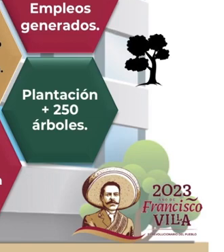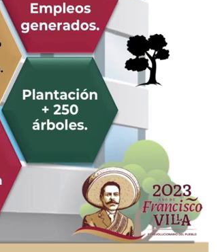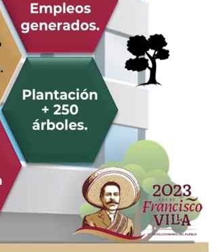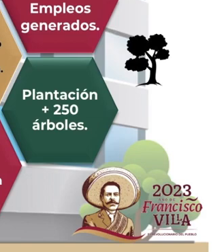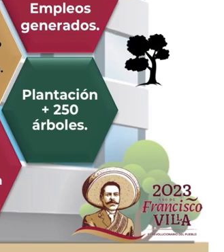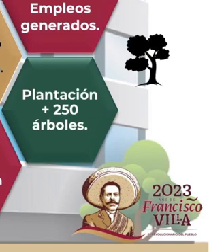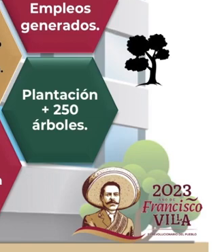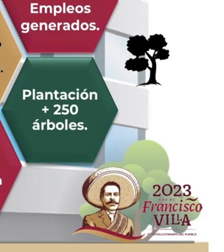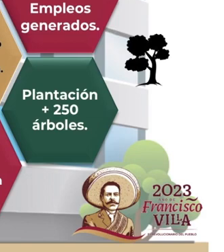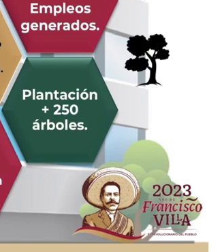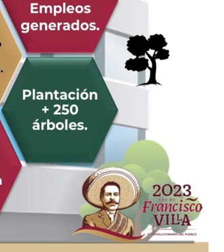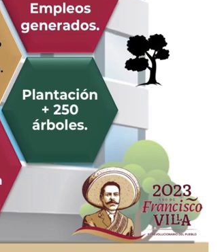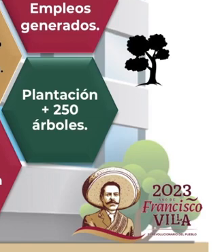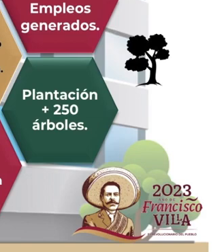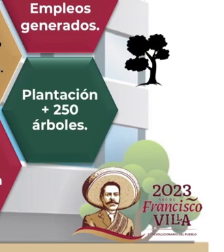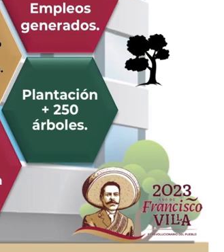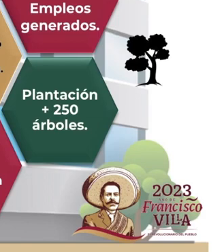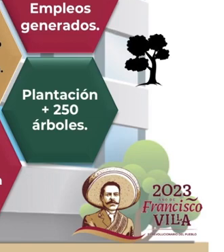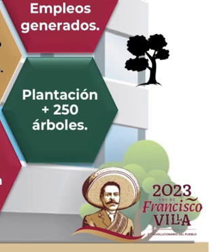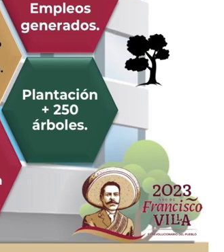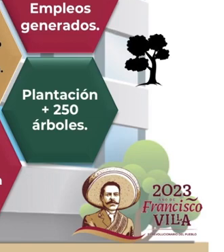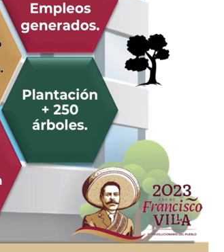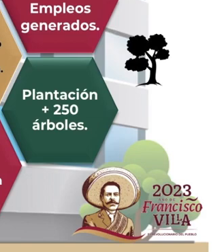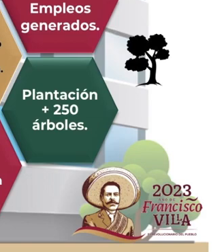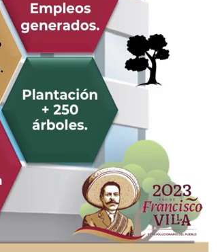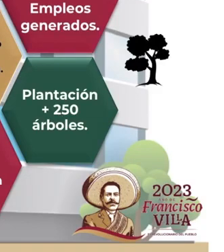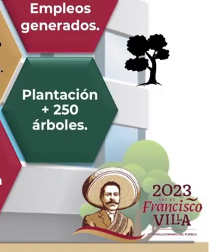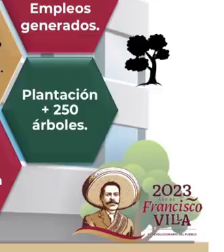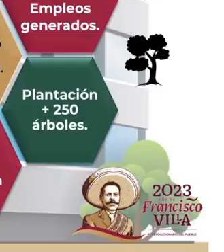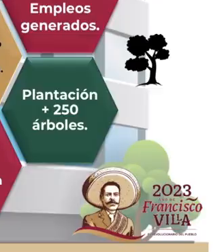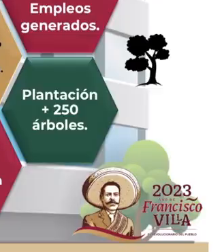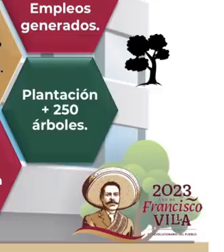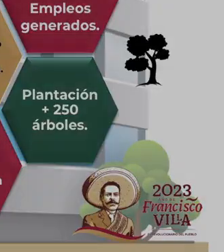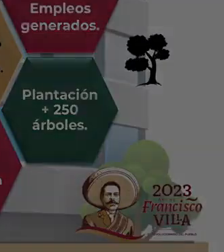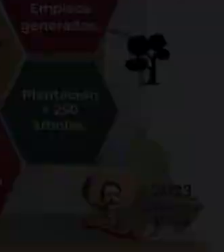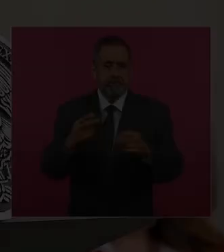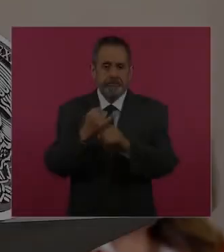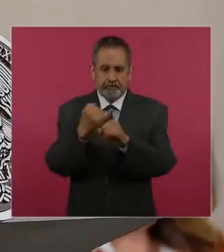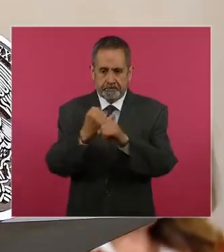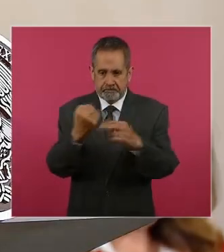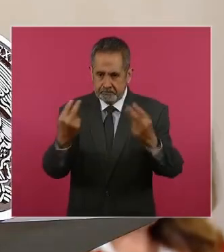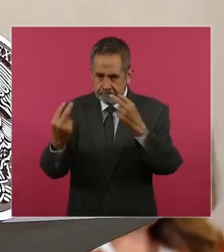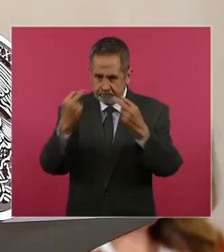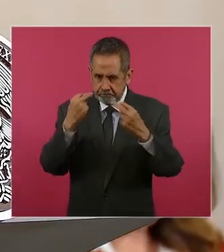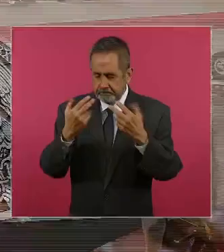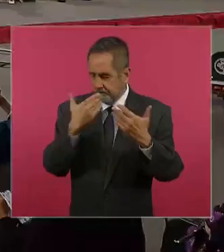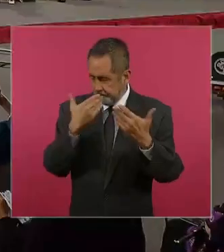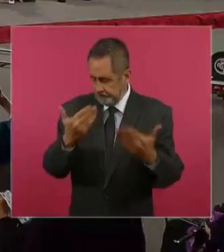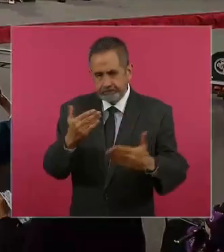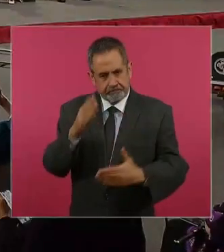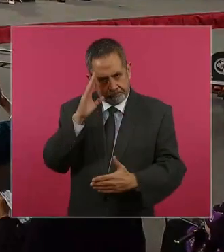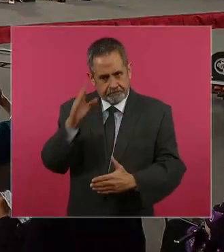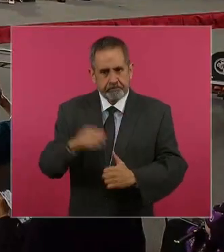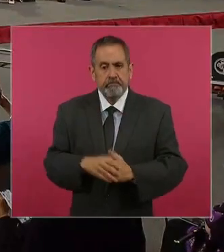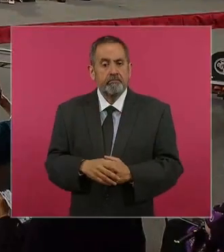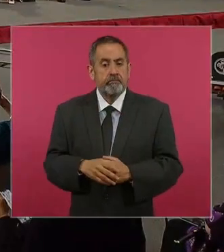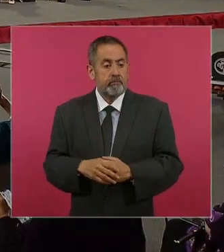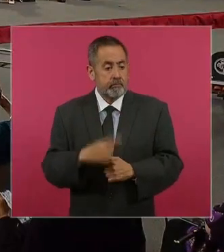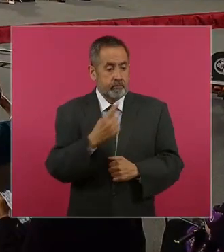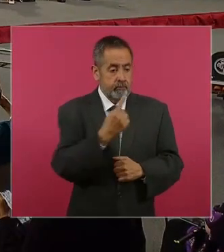un avance de 17.5% y se han generado 250 empleos. Sin duda alguna, en estos tres